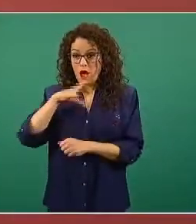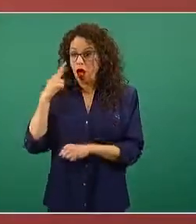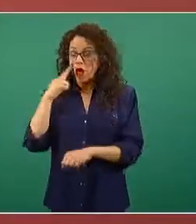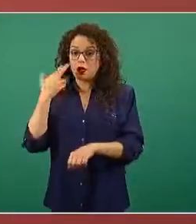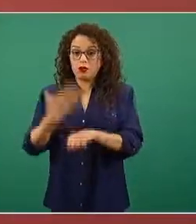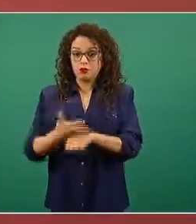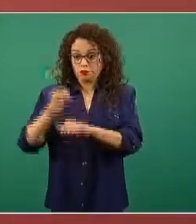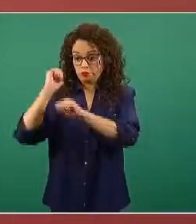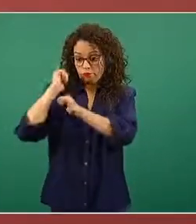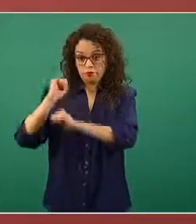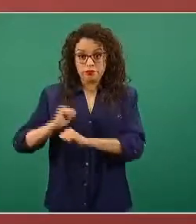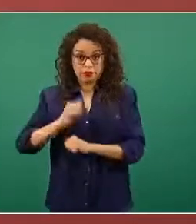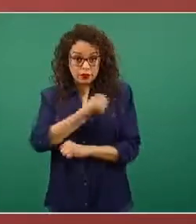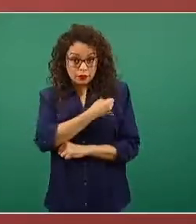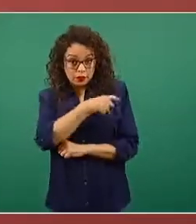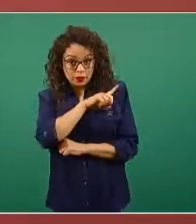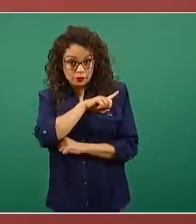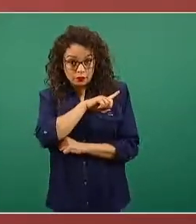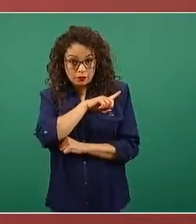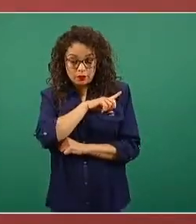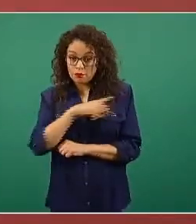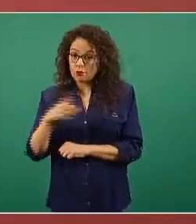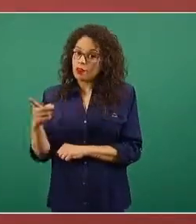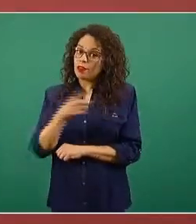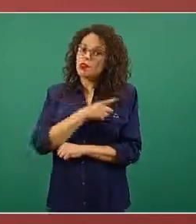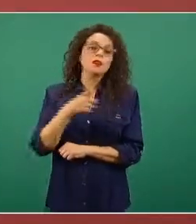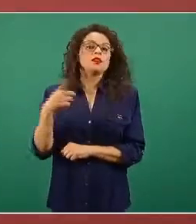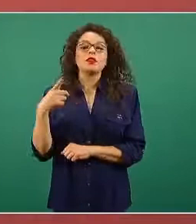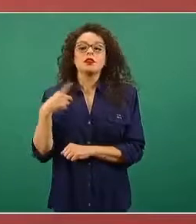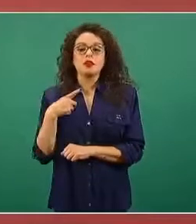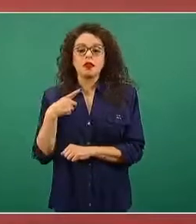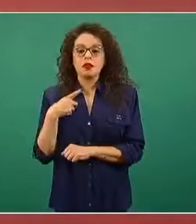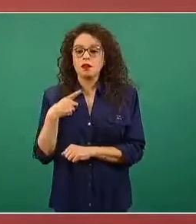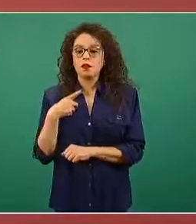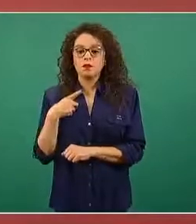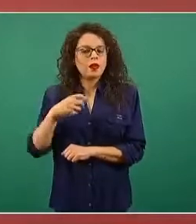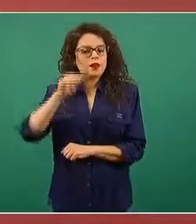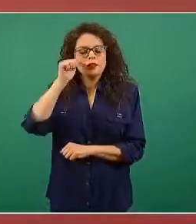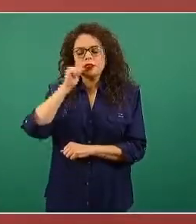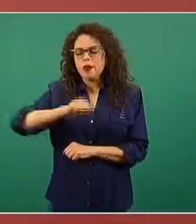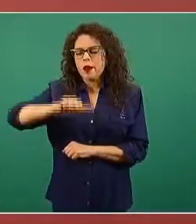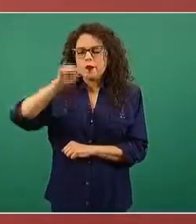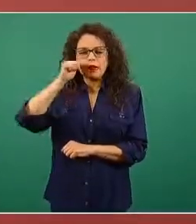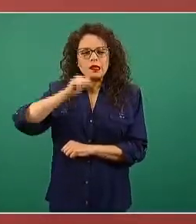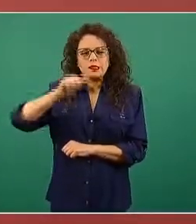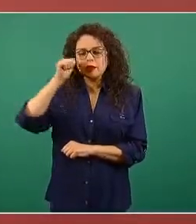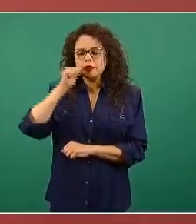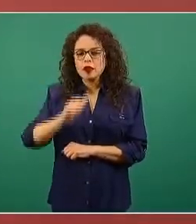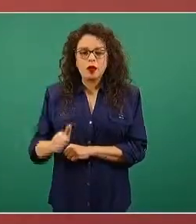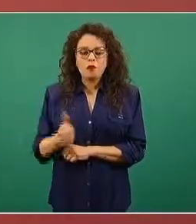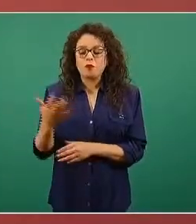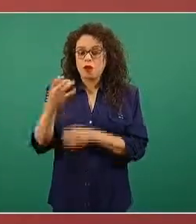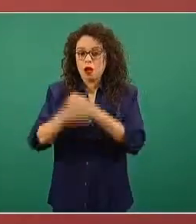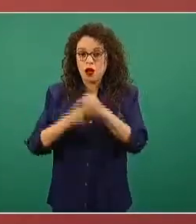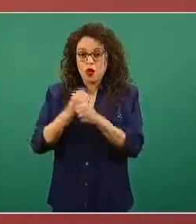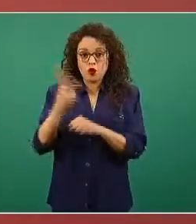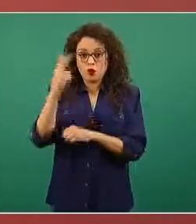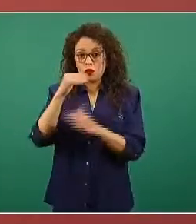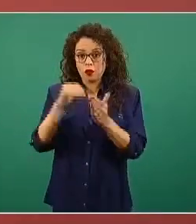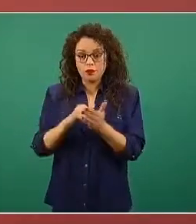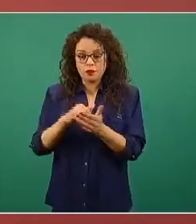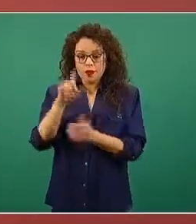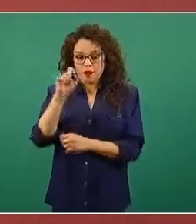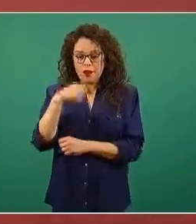la autoridad sanitaria de garantizar lo que desde siempre, todo 2020 repetí y lo